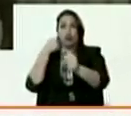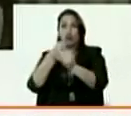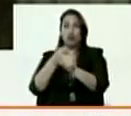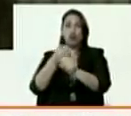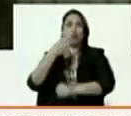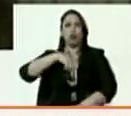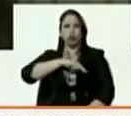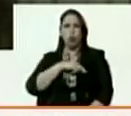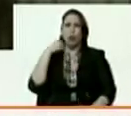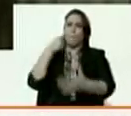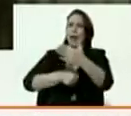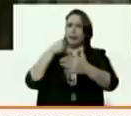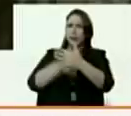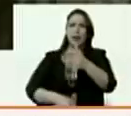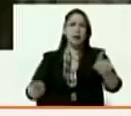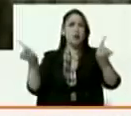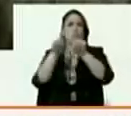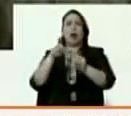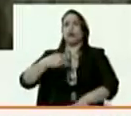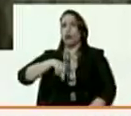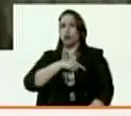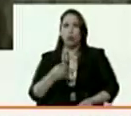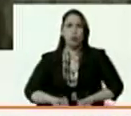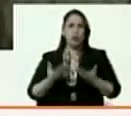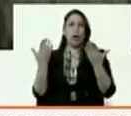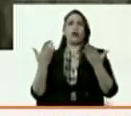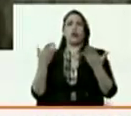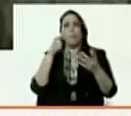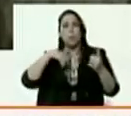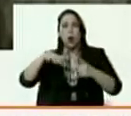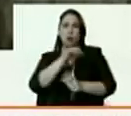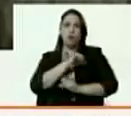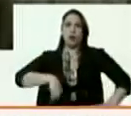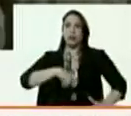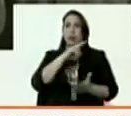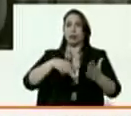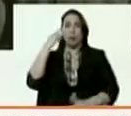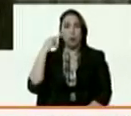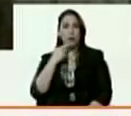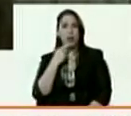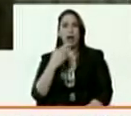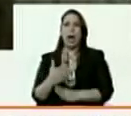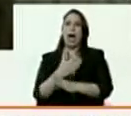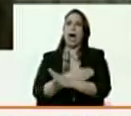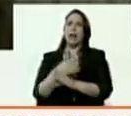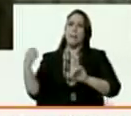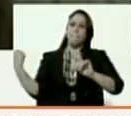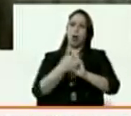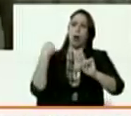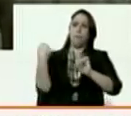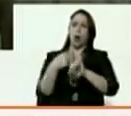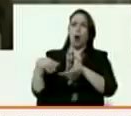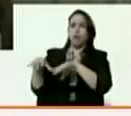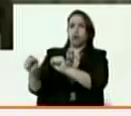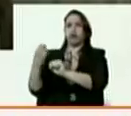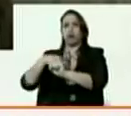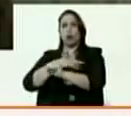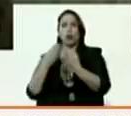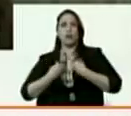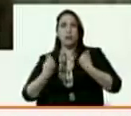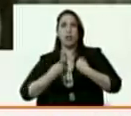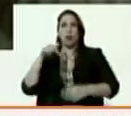dando todos hoy, pueblo y Fuerza Armada, ante la embestida imperial que estamos viviendo